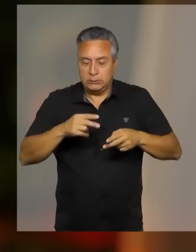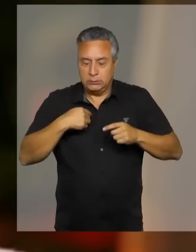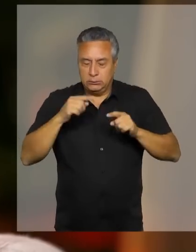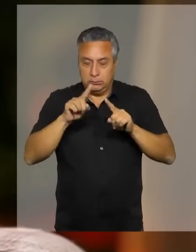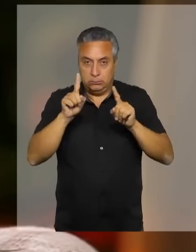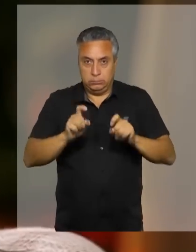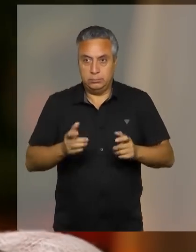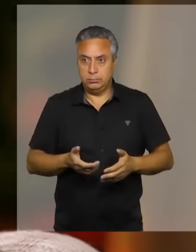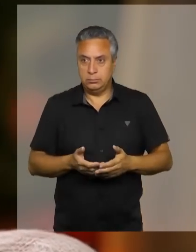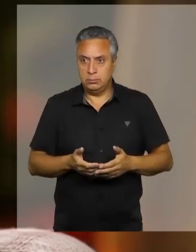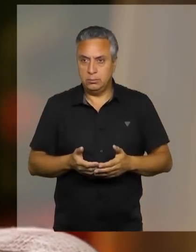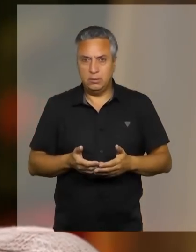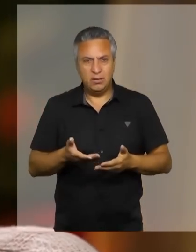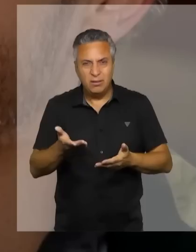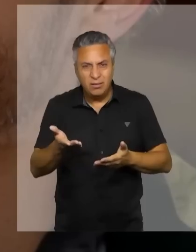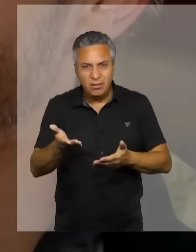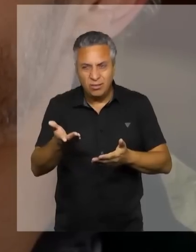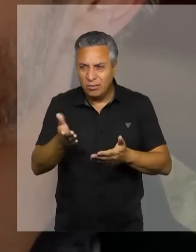¿No sabes qué hacer con qué?